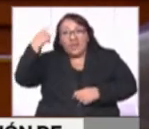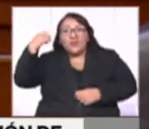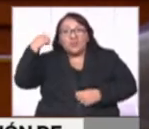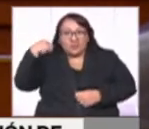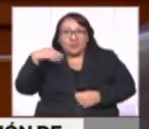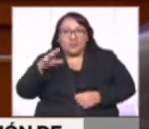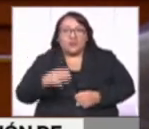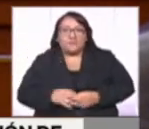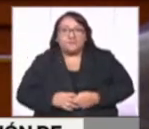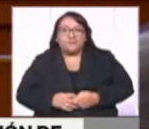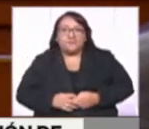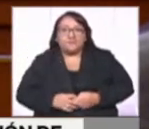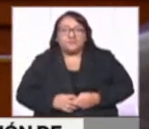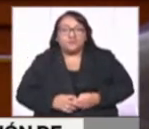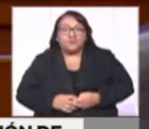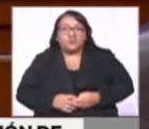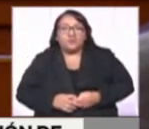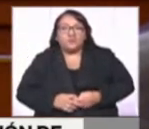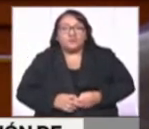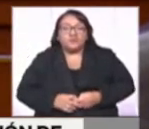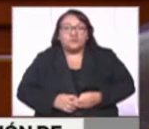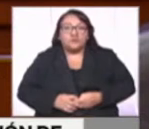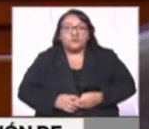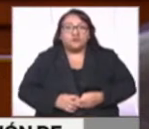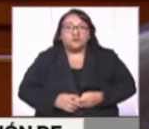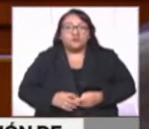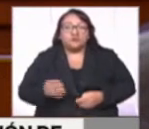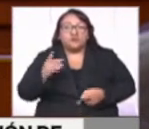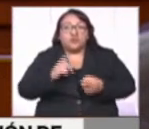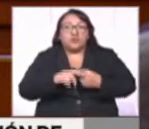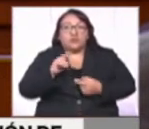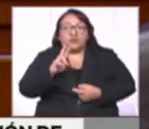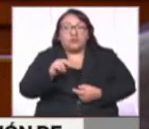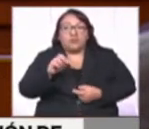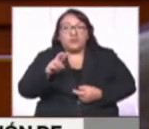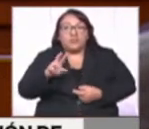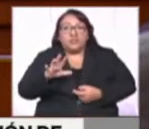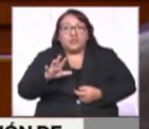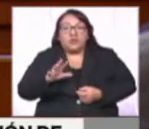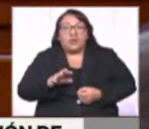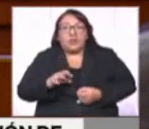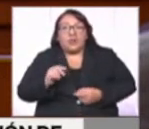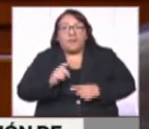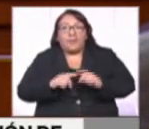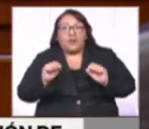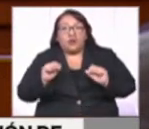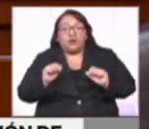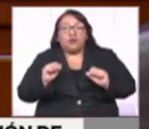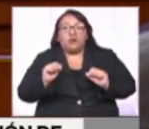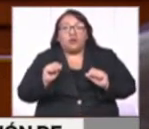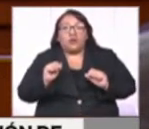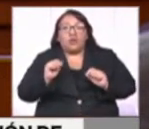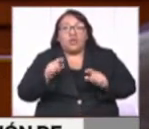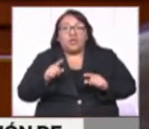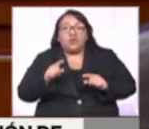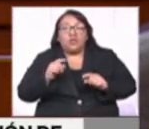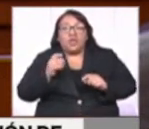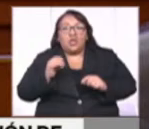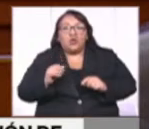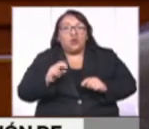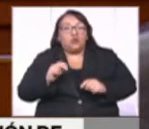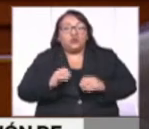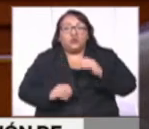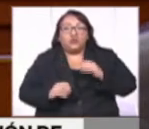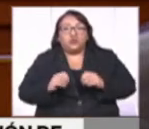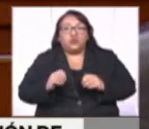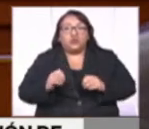ya, fue que era hasta el 2025, pero sin embargo ellos no